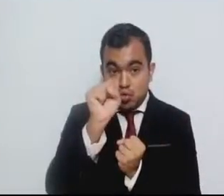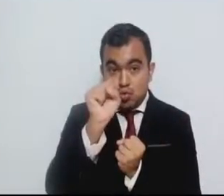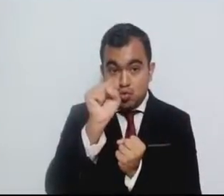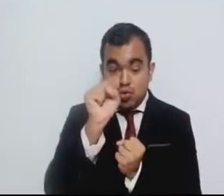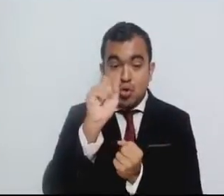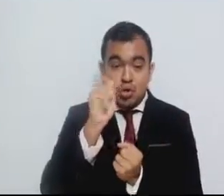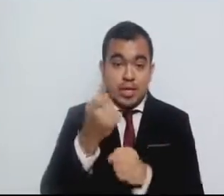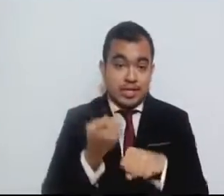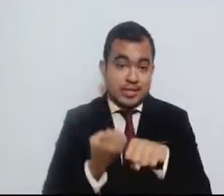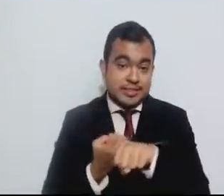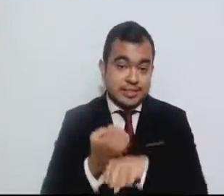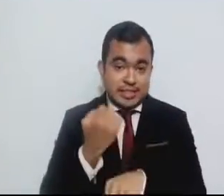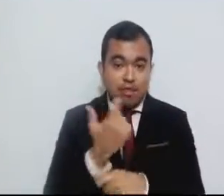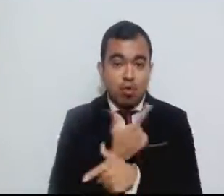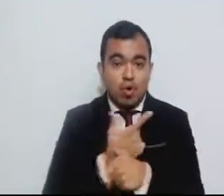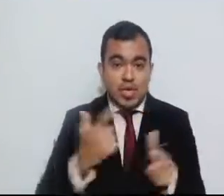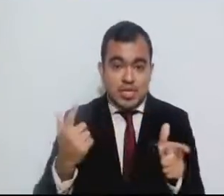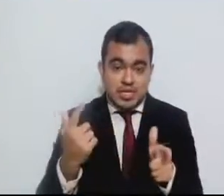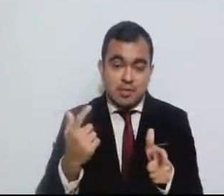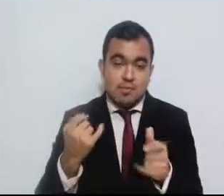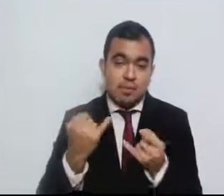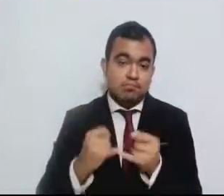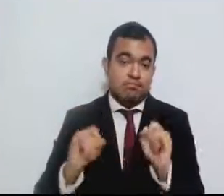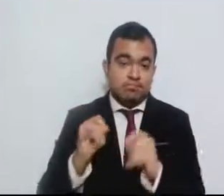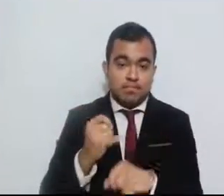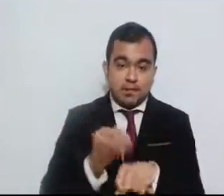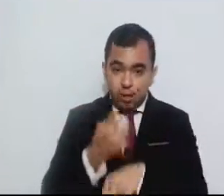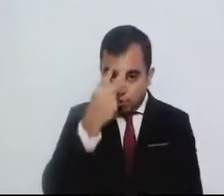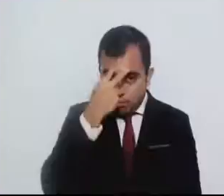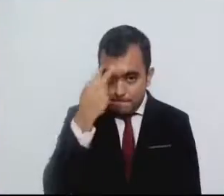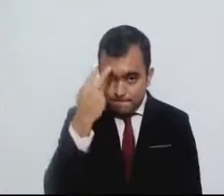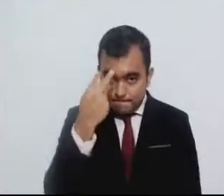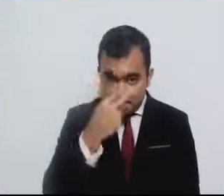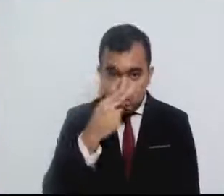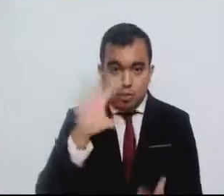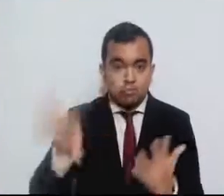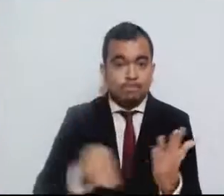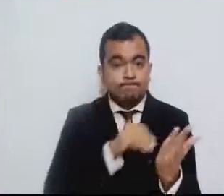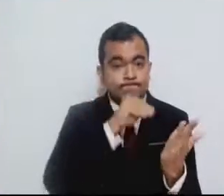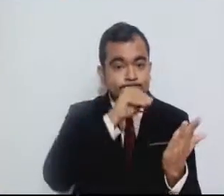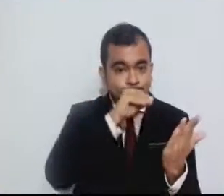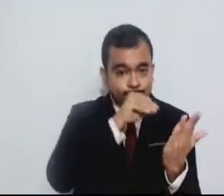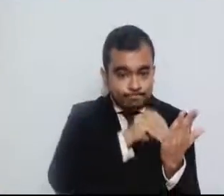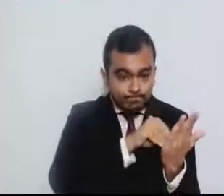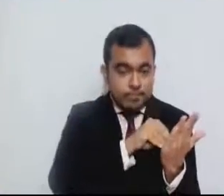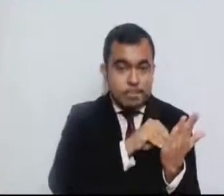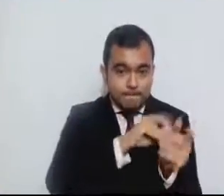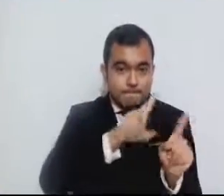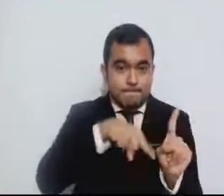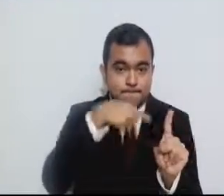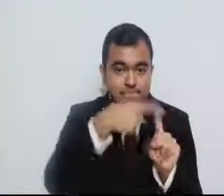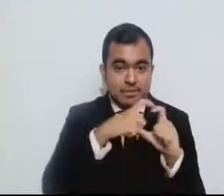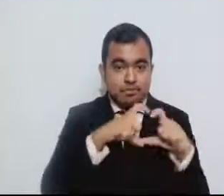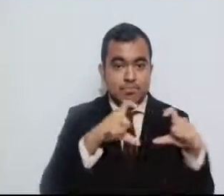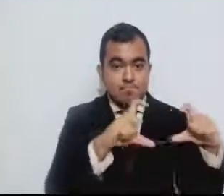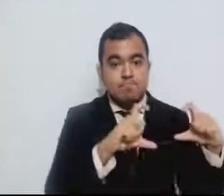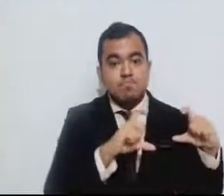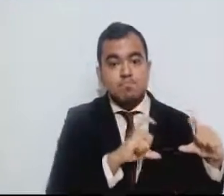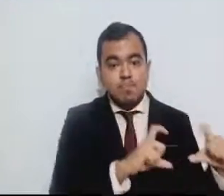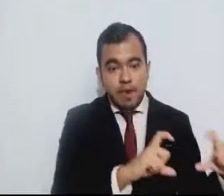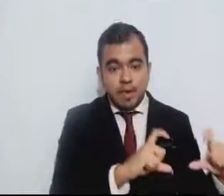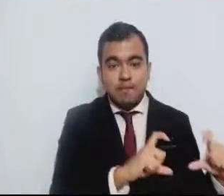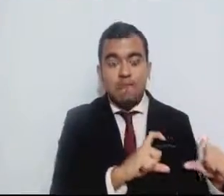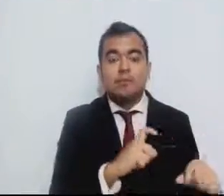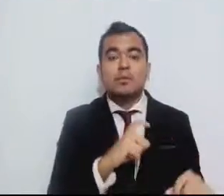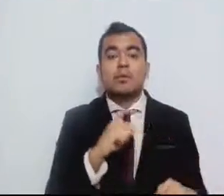del Estado Libre y Soberano de México. Y en este sentido sí queremos comentar y que de